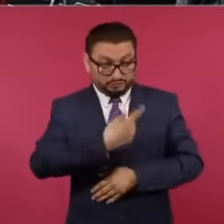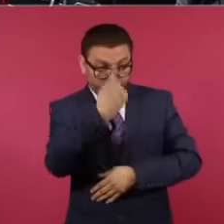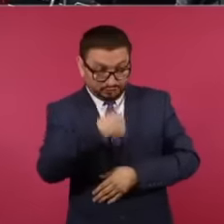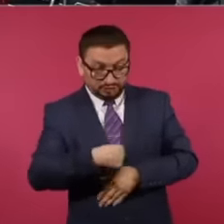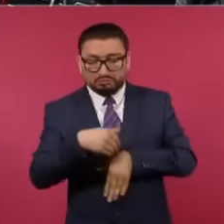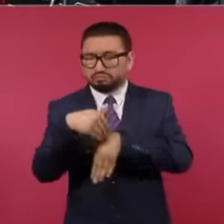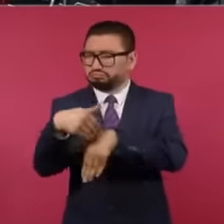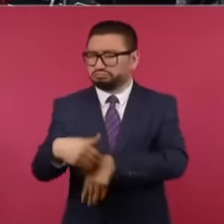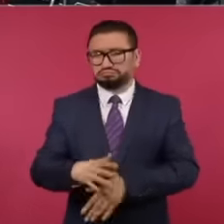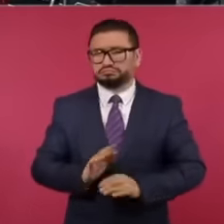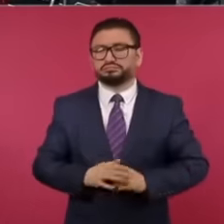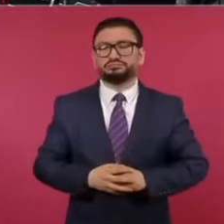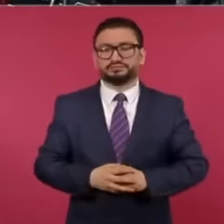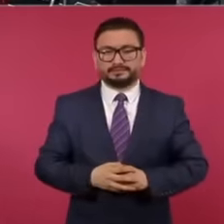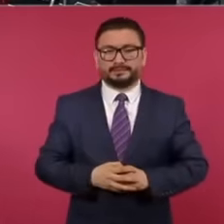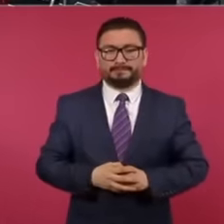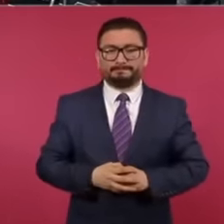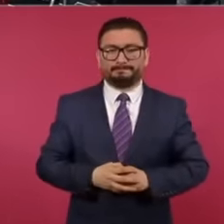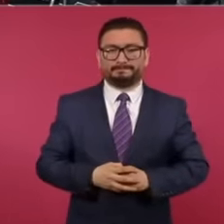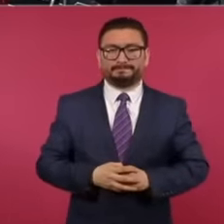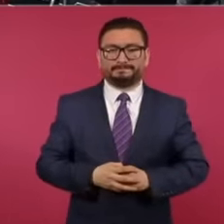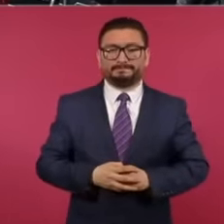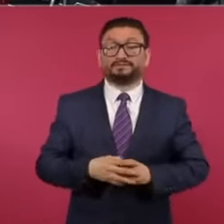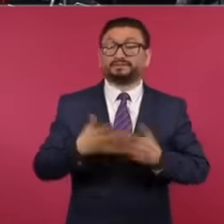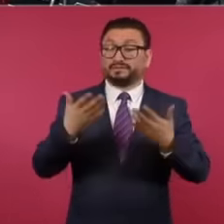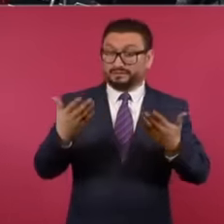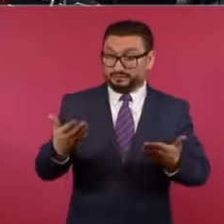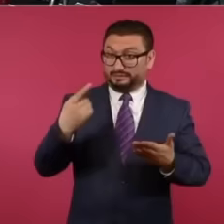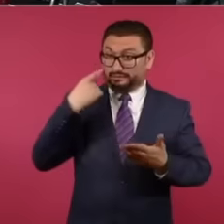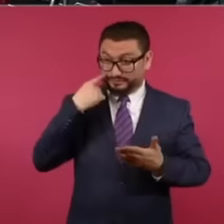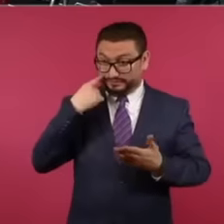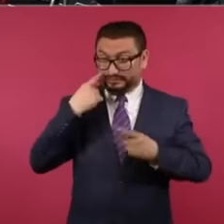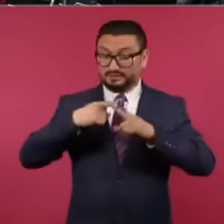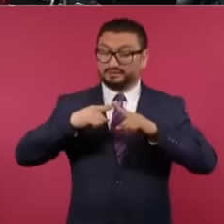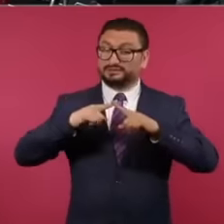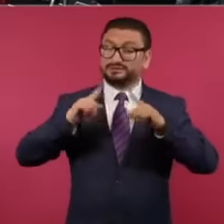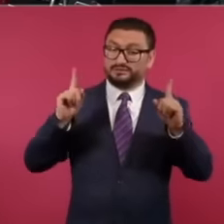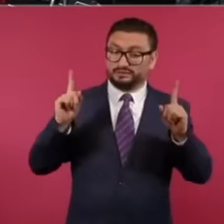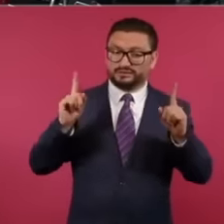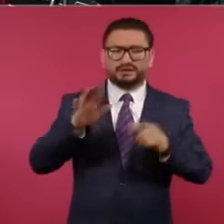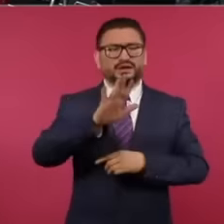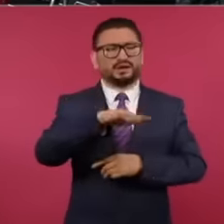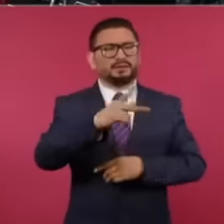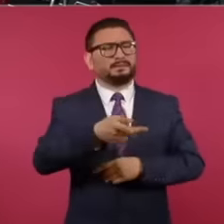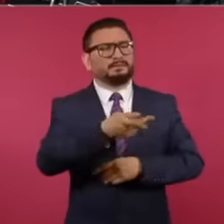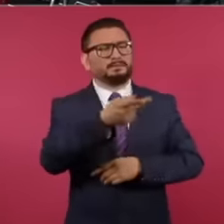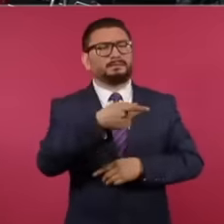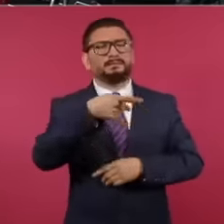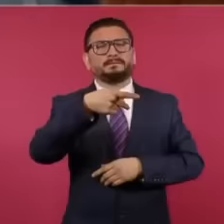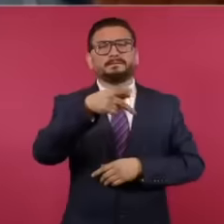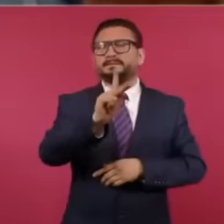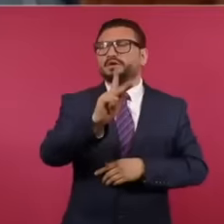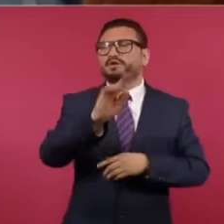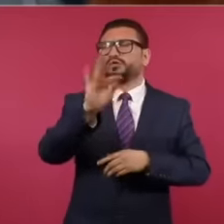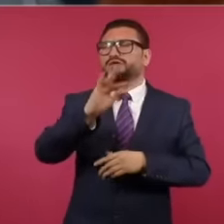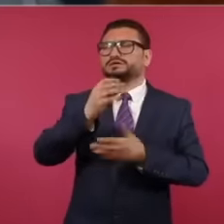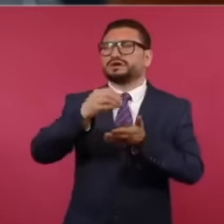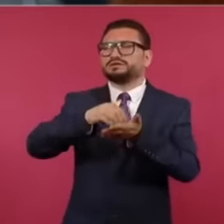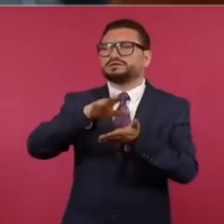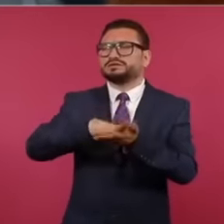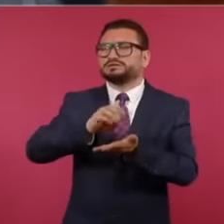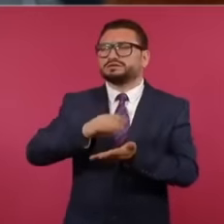cifras. Pero ya viste que sí hay una diferencia. Hay una diferencia, pero ¿cabe la posibilidad de que no se hayan registrado